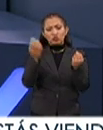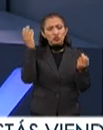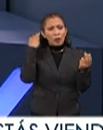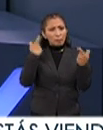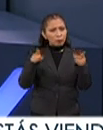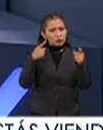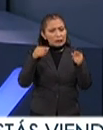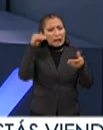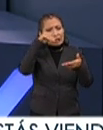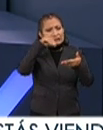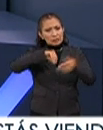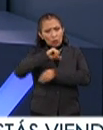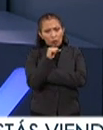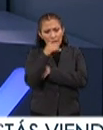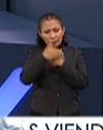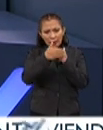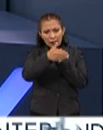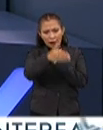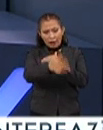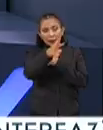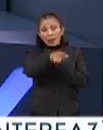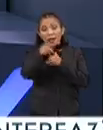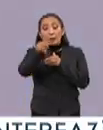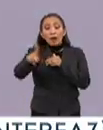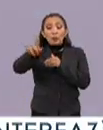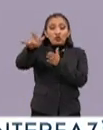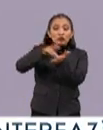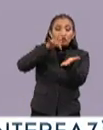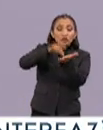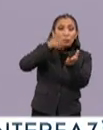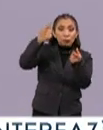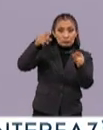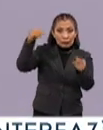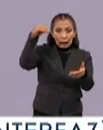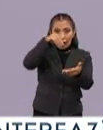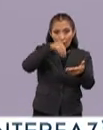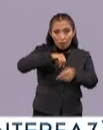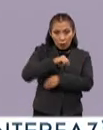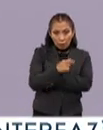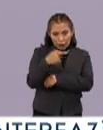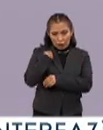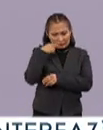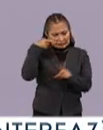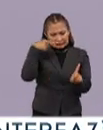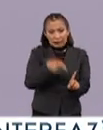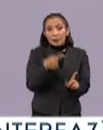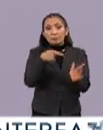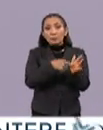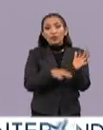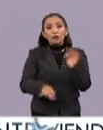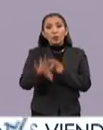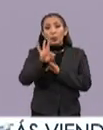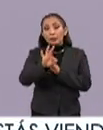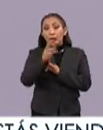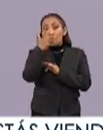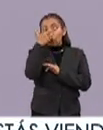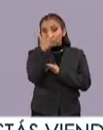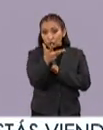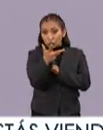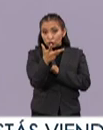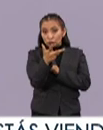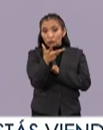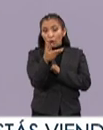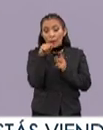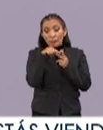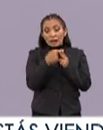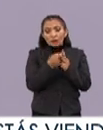sonoro, donde está registrada la música de los pueblos. Quiero insistir en este tema. Sí, desde claro. 1948